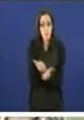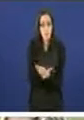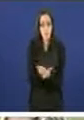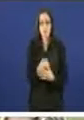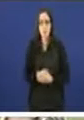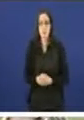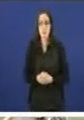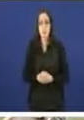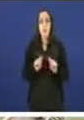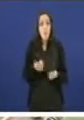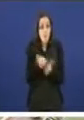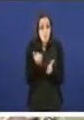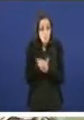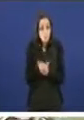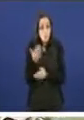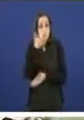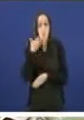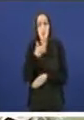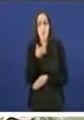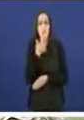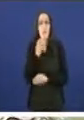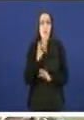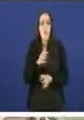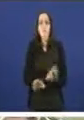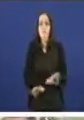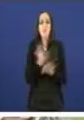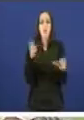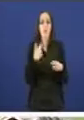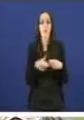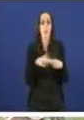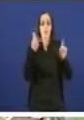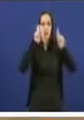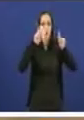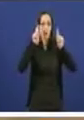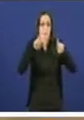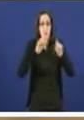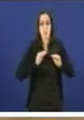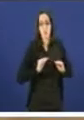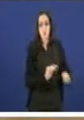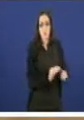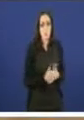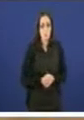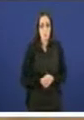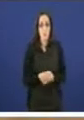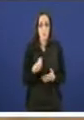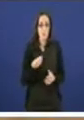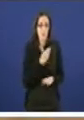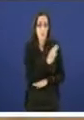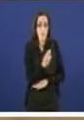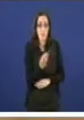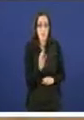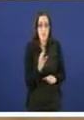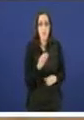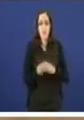do curso que puso de manifesto calea política educativa, novamente puso de manifesto calea política educativa do Partido Popular e,